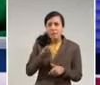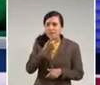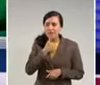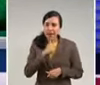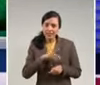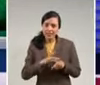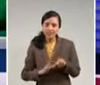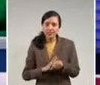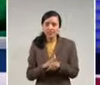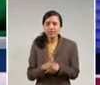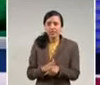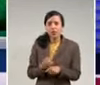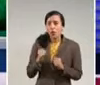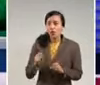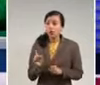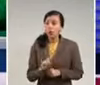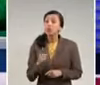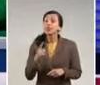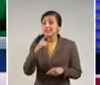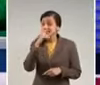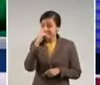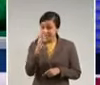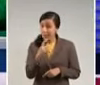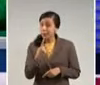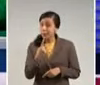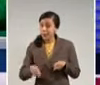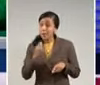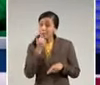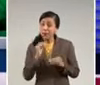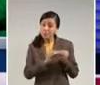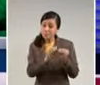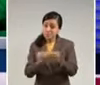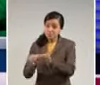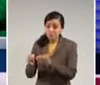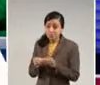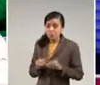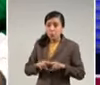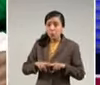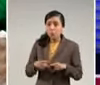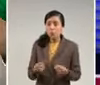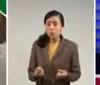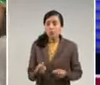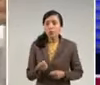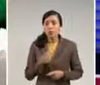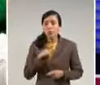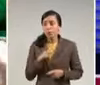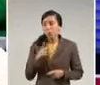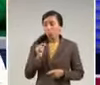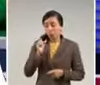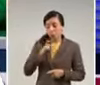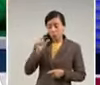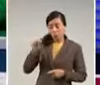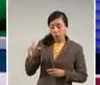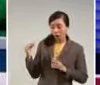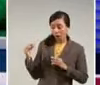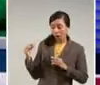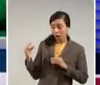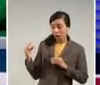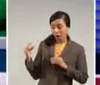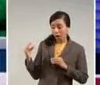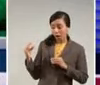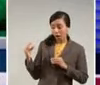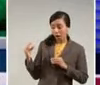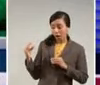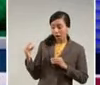virulenta. Sí, pero es de mucho más riesgo, porque indiscutiblemente lo tenemos al lado, compartimos, no